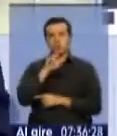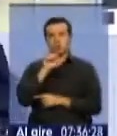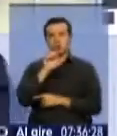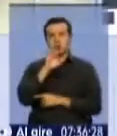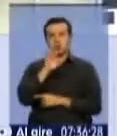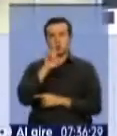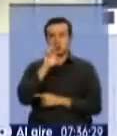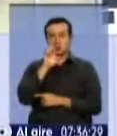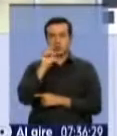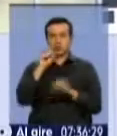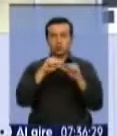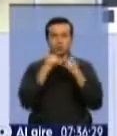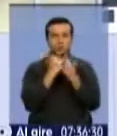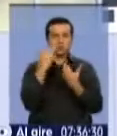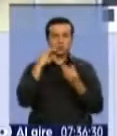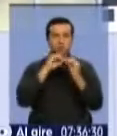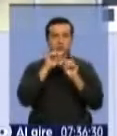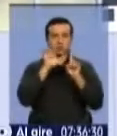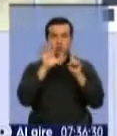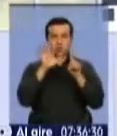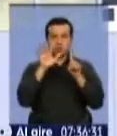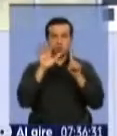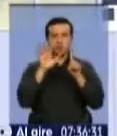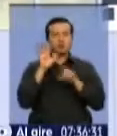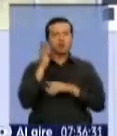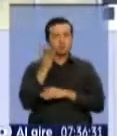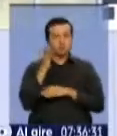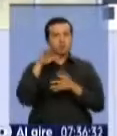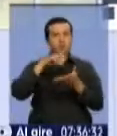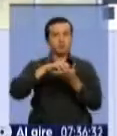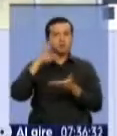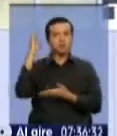Partido Social Cristiano y Tiempo de Cambio, por cierto, de la